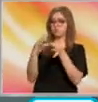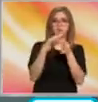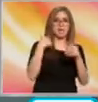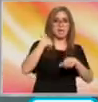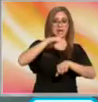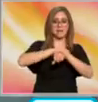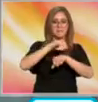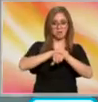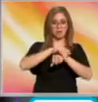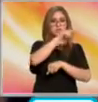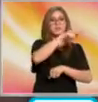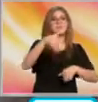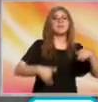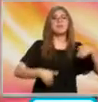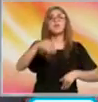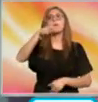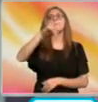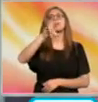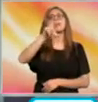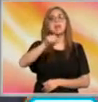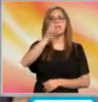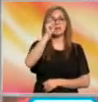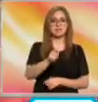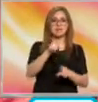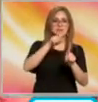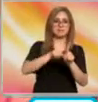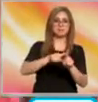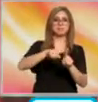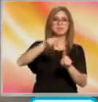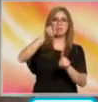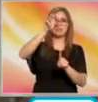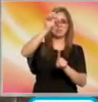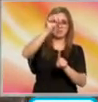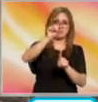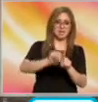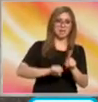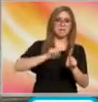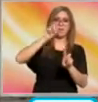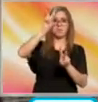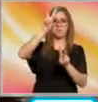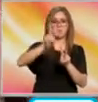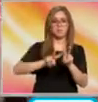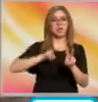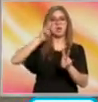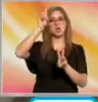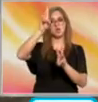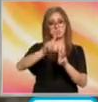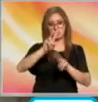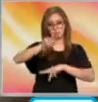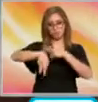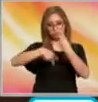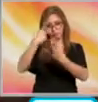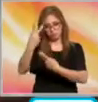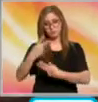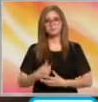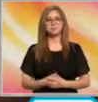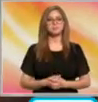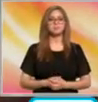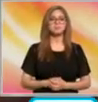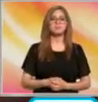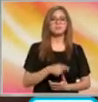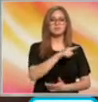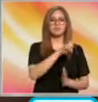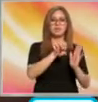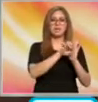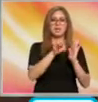Milán, este es de fin de semana, sábados, viernes y Ahí está, domingos, Juan. ¿sí? Mira. Oye, y vale la pena mencionar que ver un musical en el